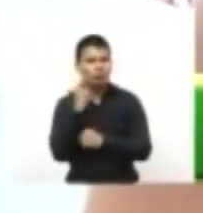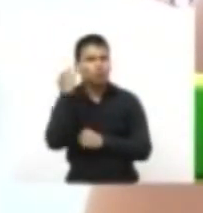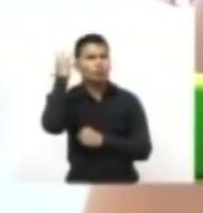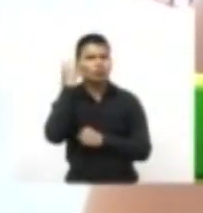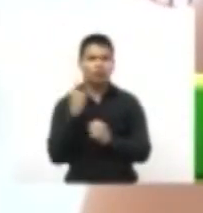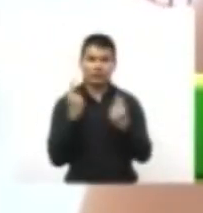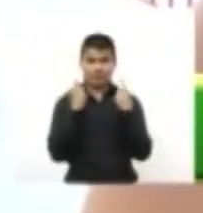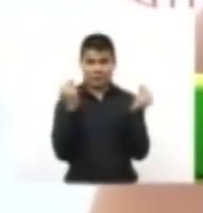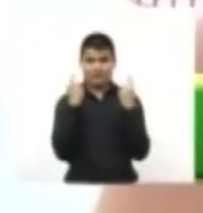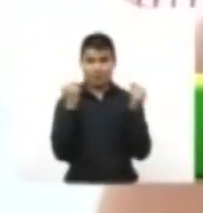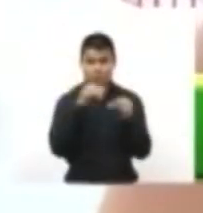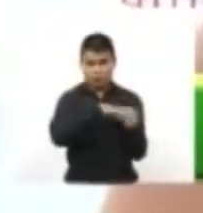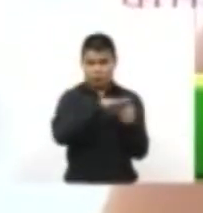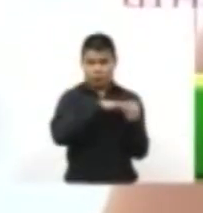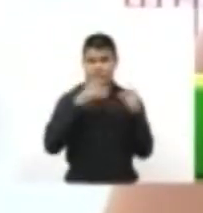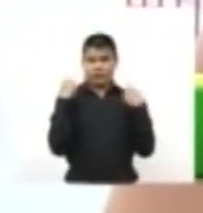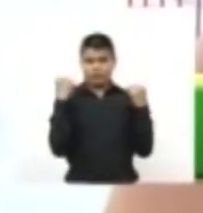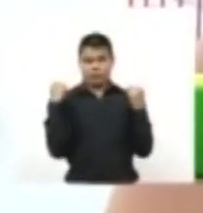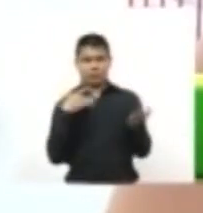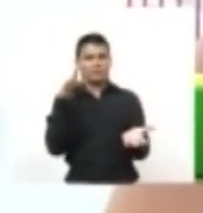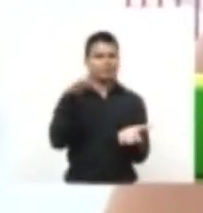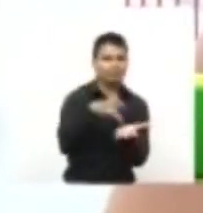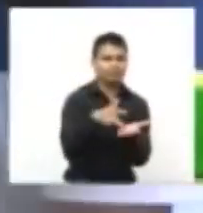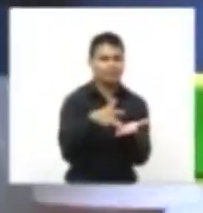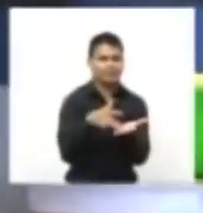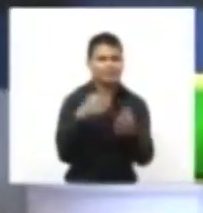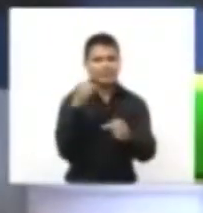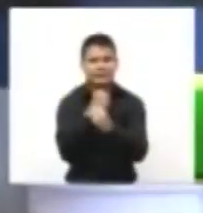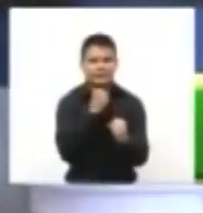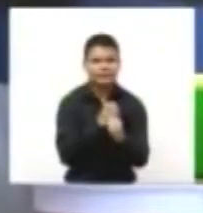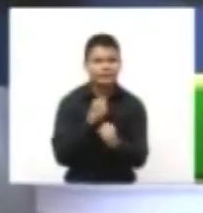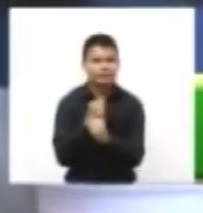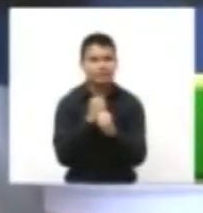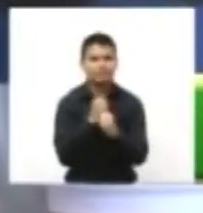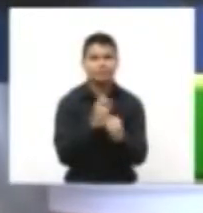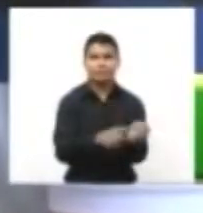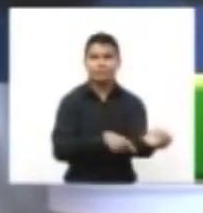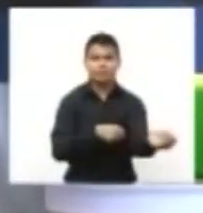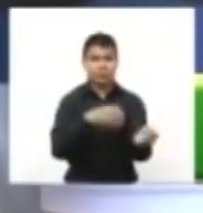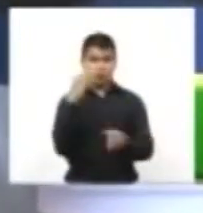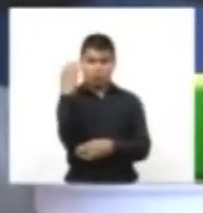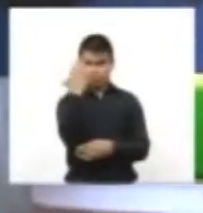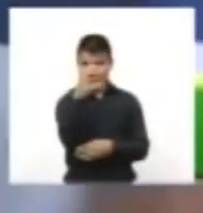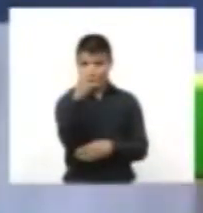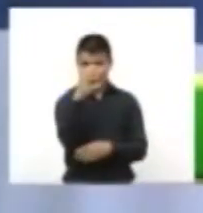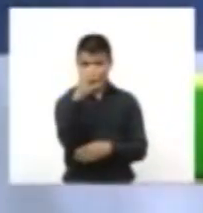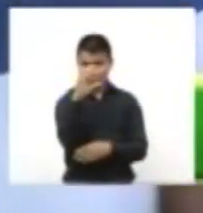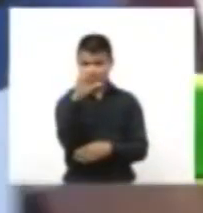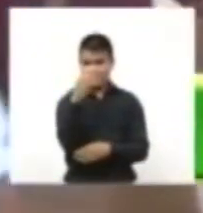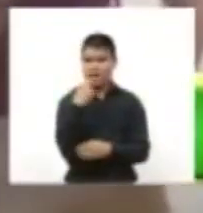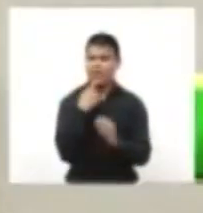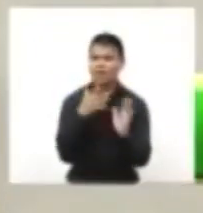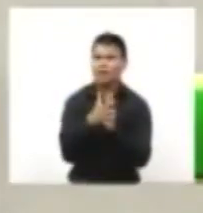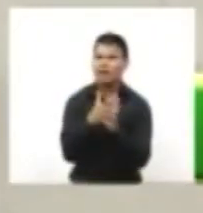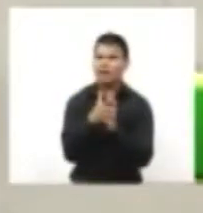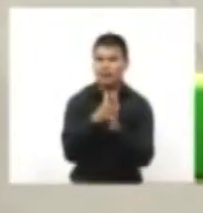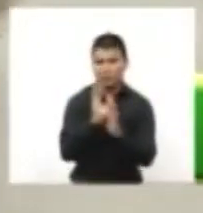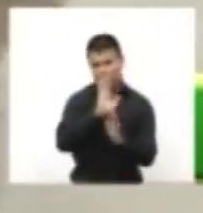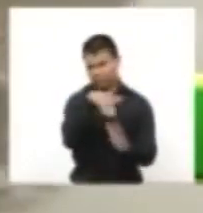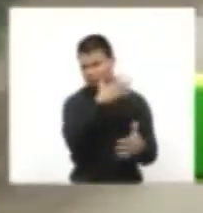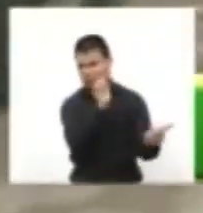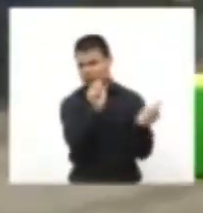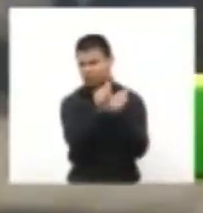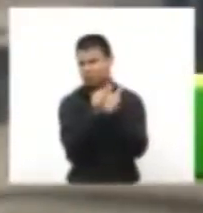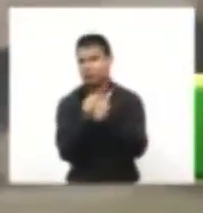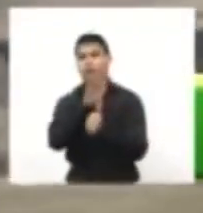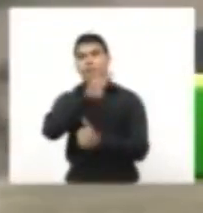Rebolo donde su hermana para ver qué sustento llevar a la casa. Allí, por medio de su cuñado, consiguió un trabajo en el que ganaría 45 mil pesos el día.